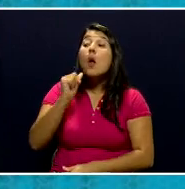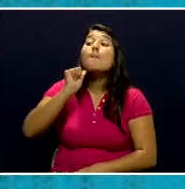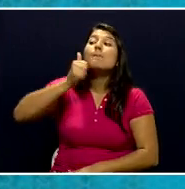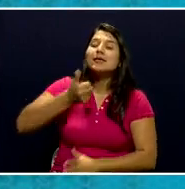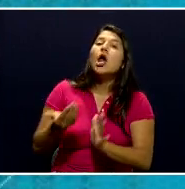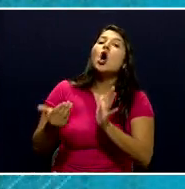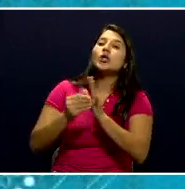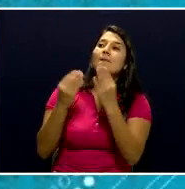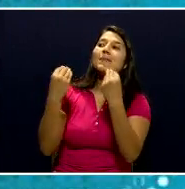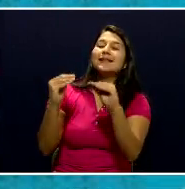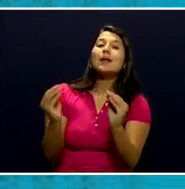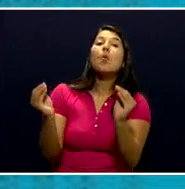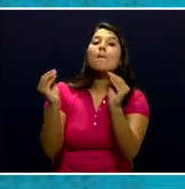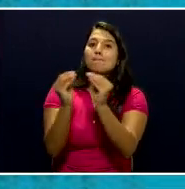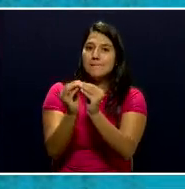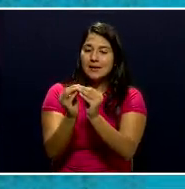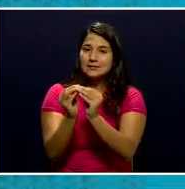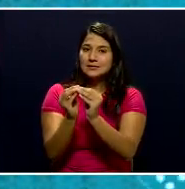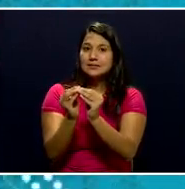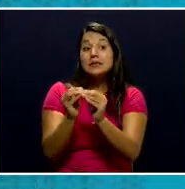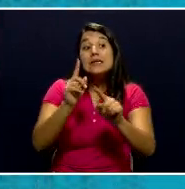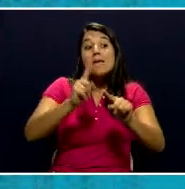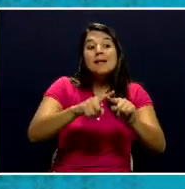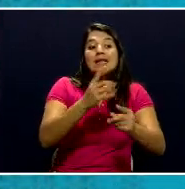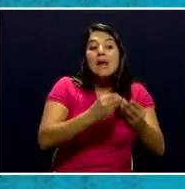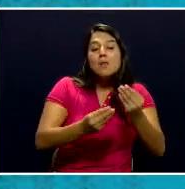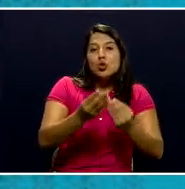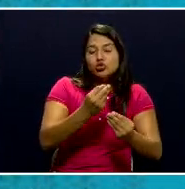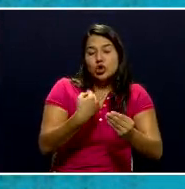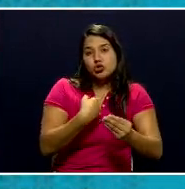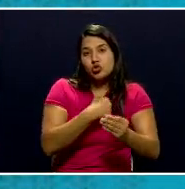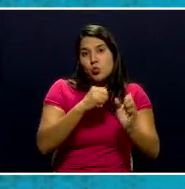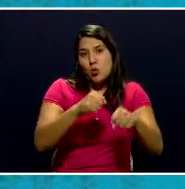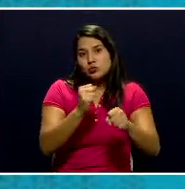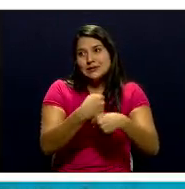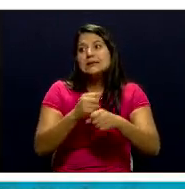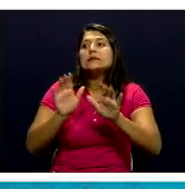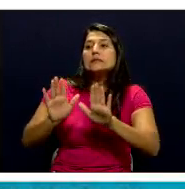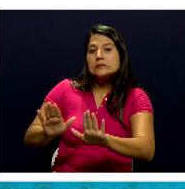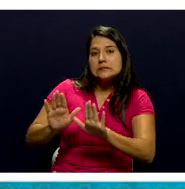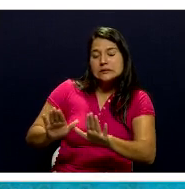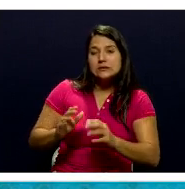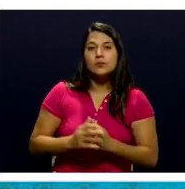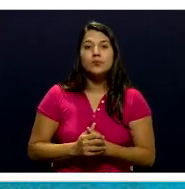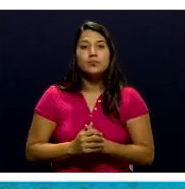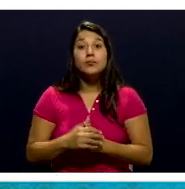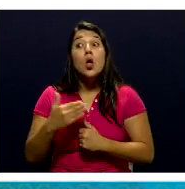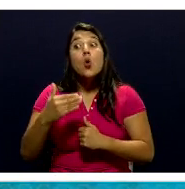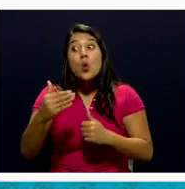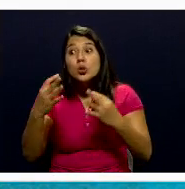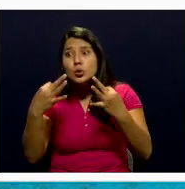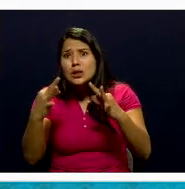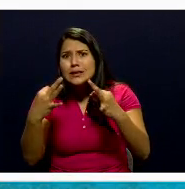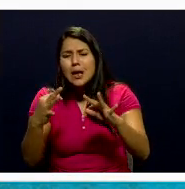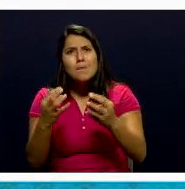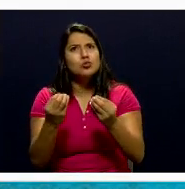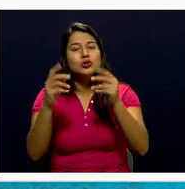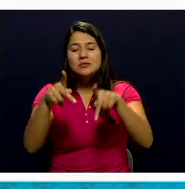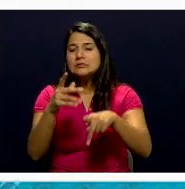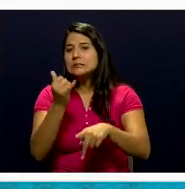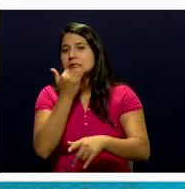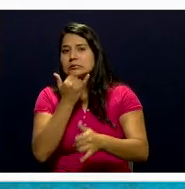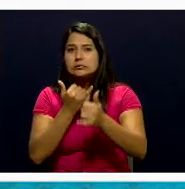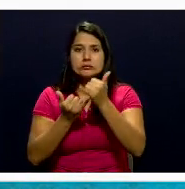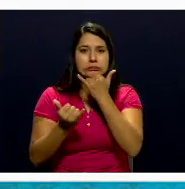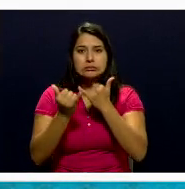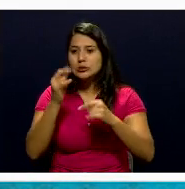muchísimas más unidades, todo en función de la producción de FANAL. No caigamos en pánico. Al realizar la prueba, muchas personas encontraron errores para